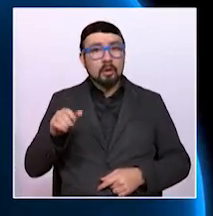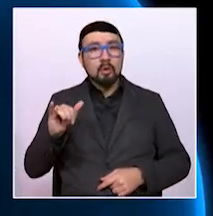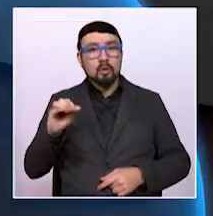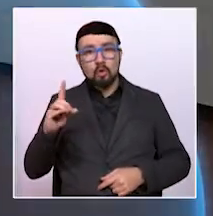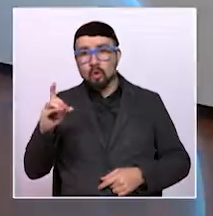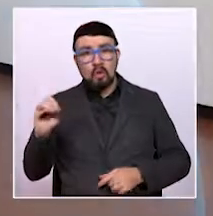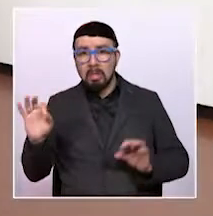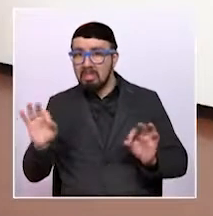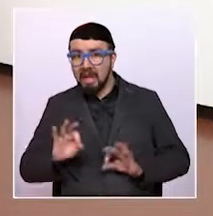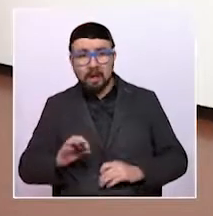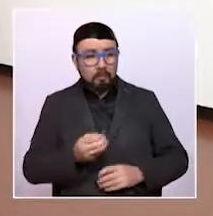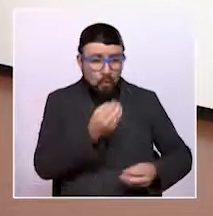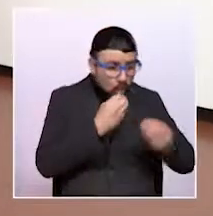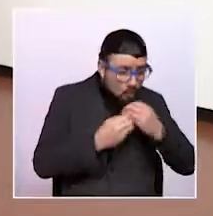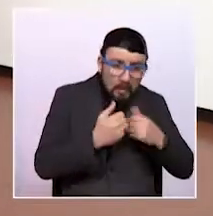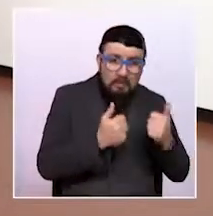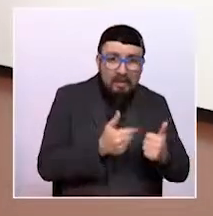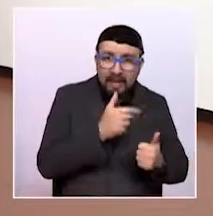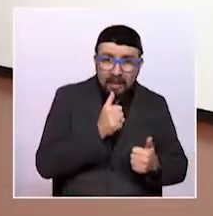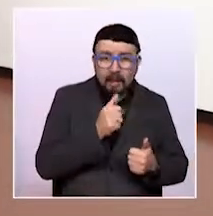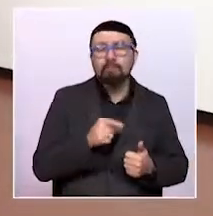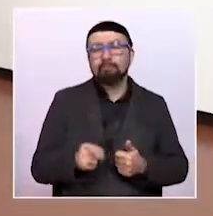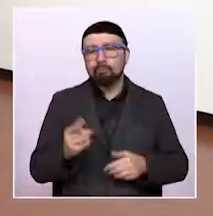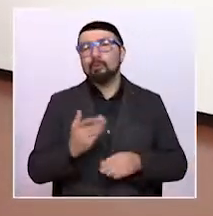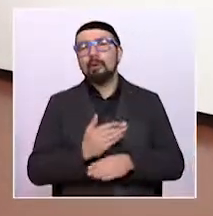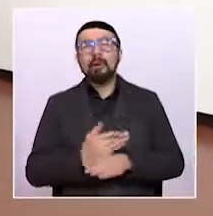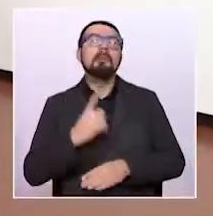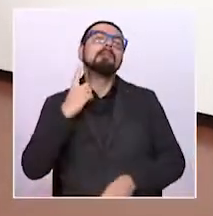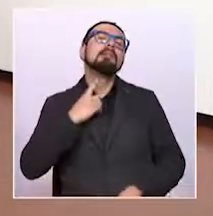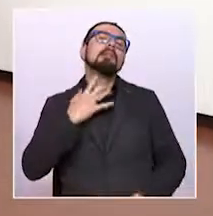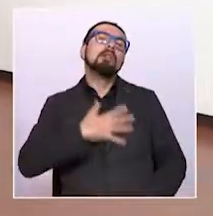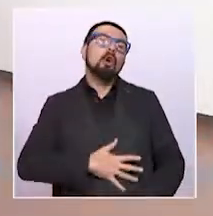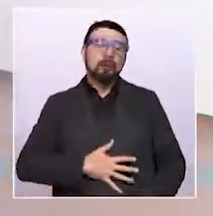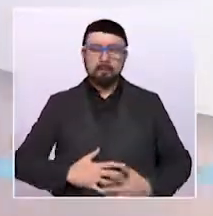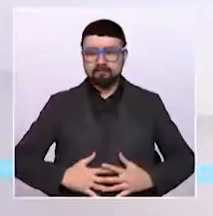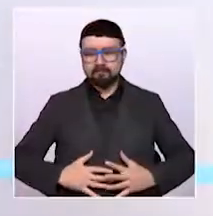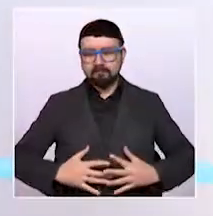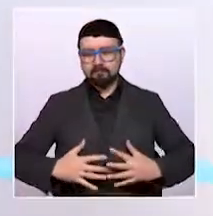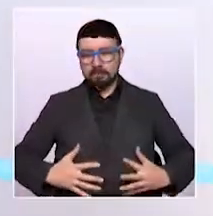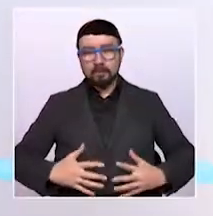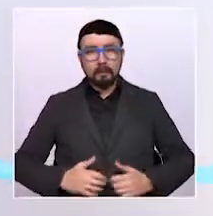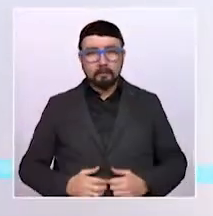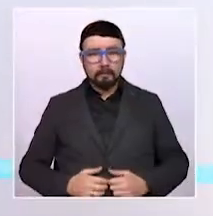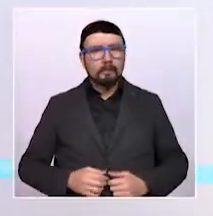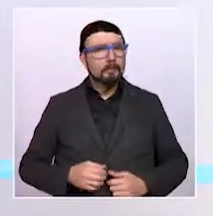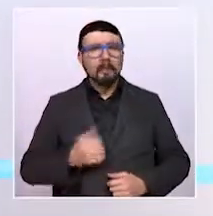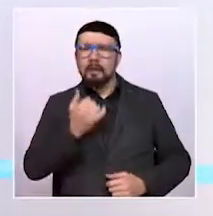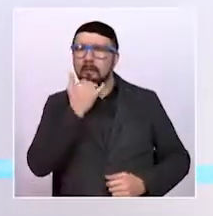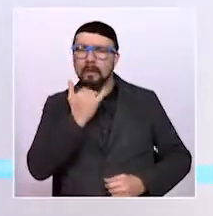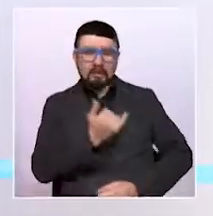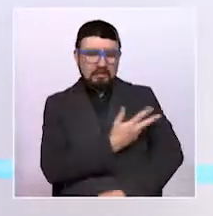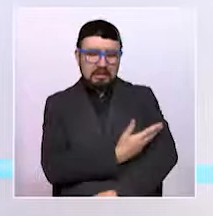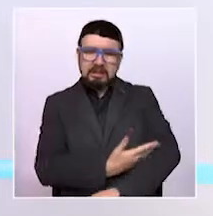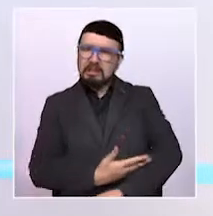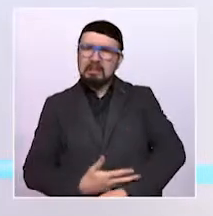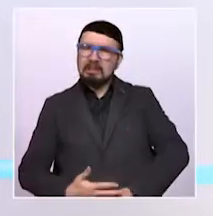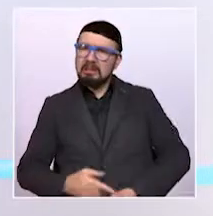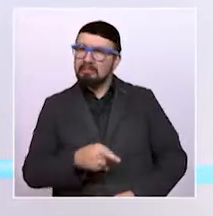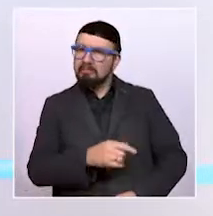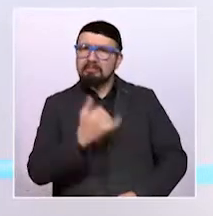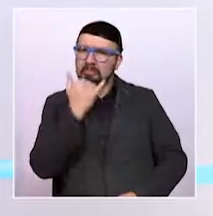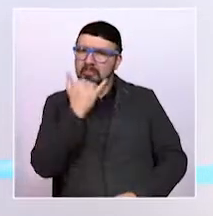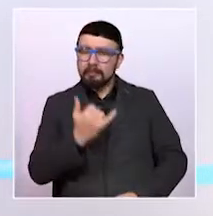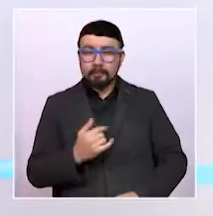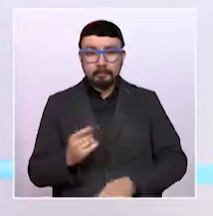va a tener problemas de tiroides durante el embarazo qué pasa con la sangre nosotros lo que explicaba ahorita